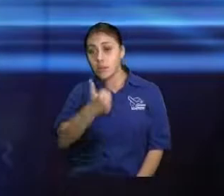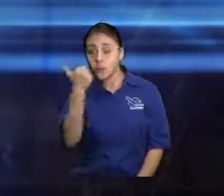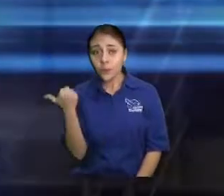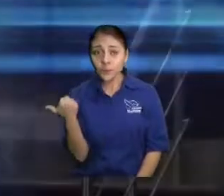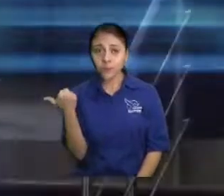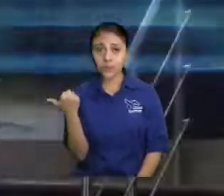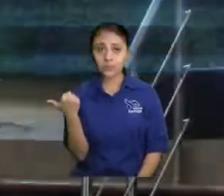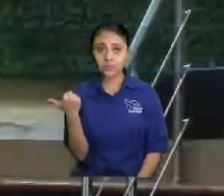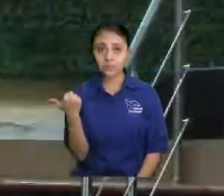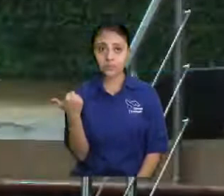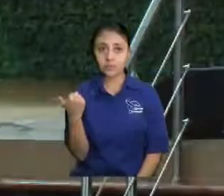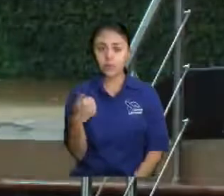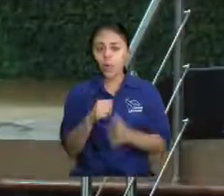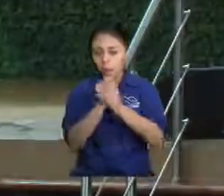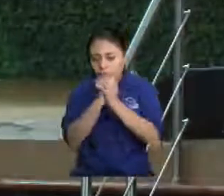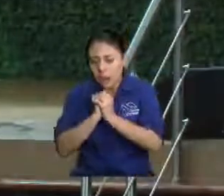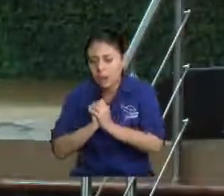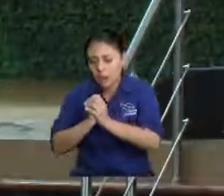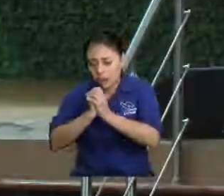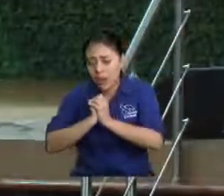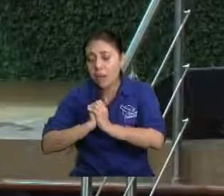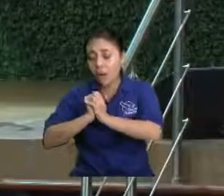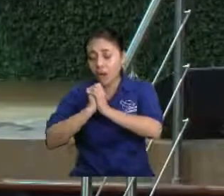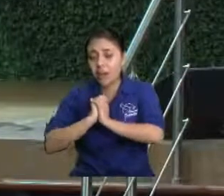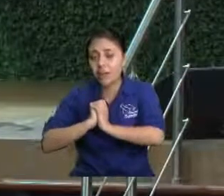salía agua.